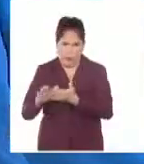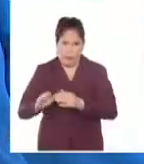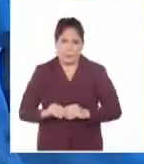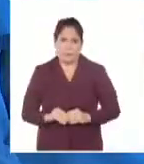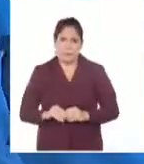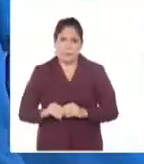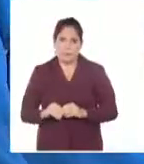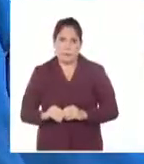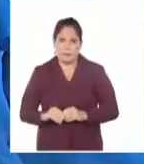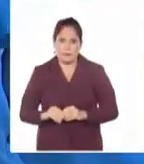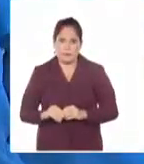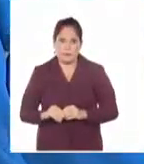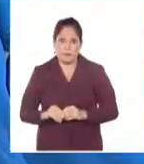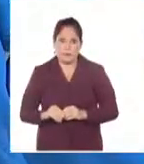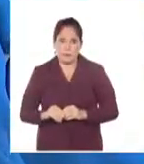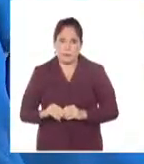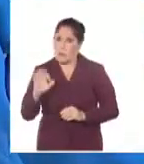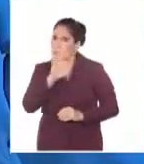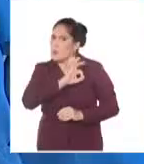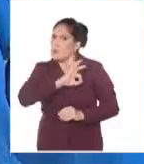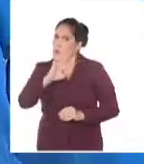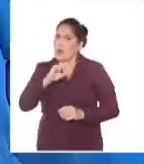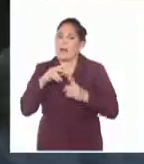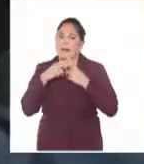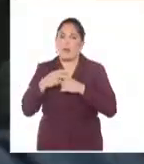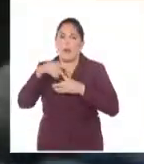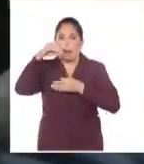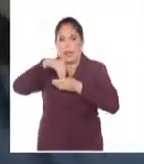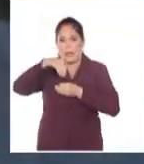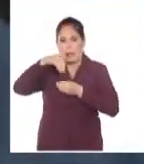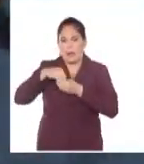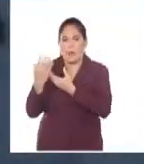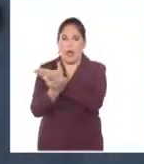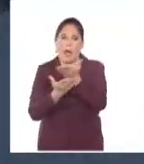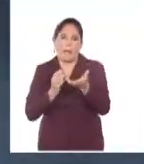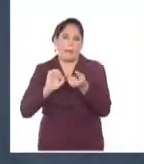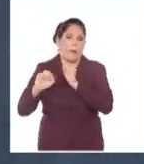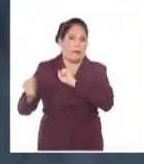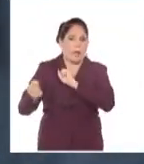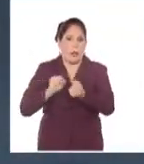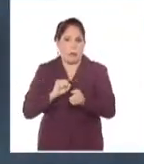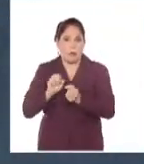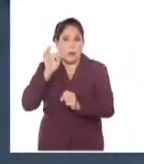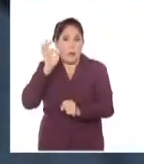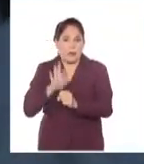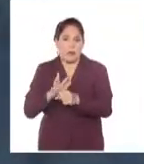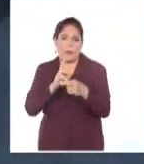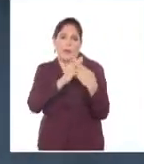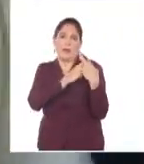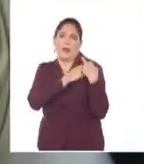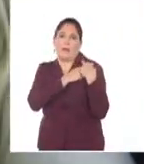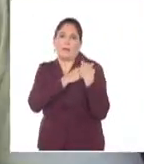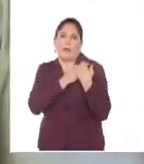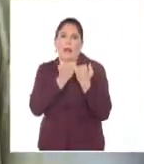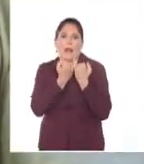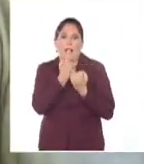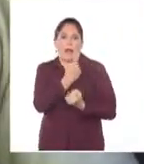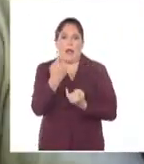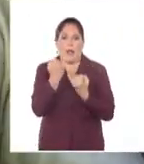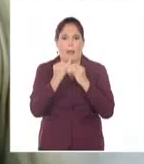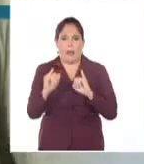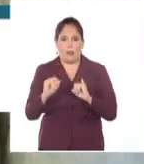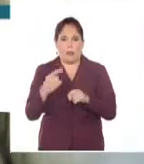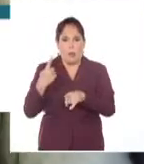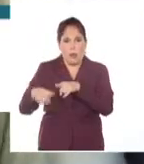la sangre nunca ha llegado al río porque existe un ambiente de control que parte de la responsabilidad individual. No hay ningún